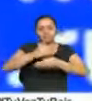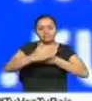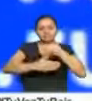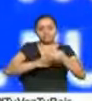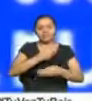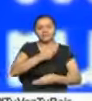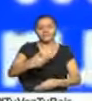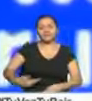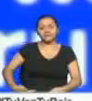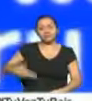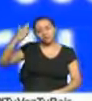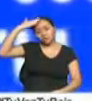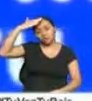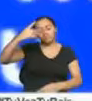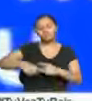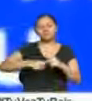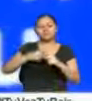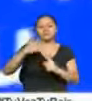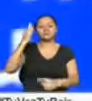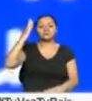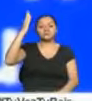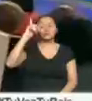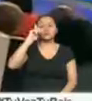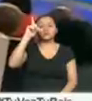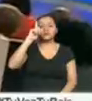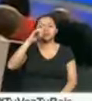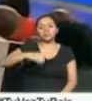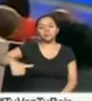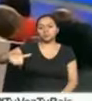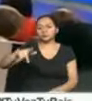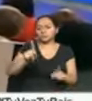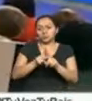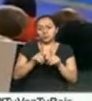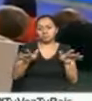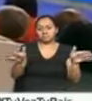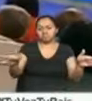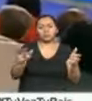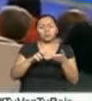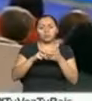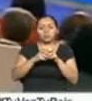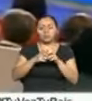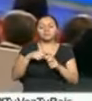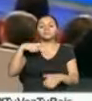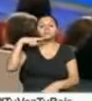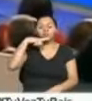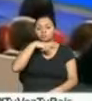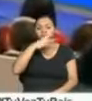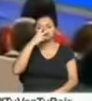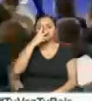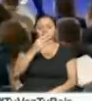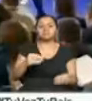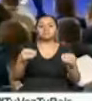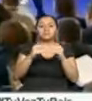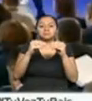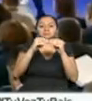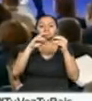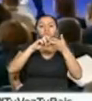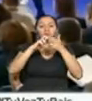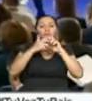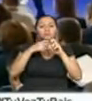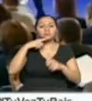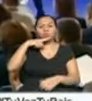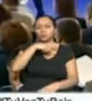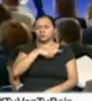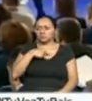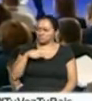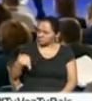presidente electo como con los futuros líderes del Partido Demócrata. Por otro lado, Putin negó las alegaciones sobre la implicación de Rusia en el